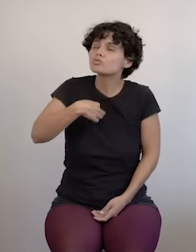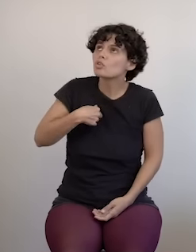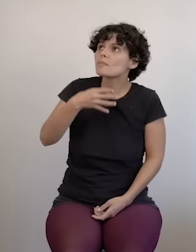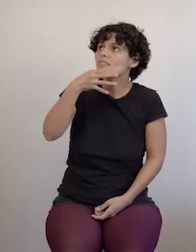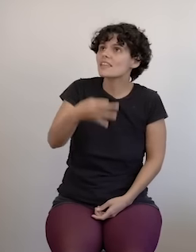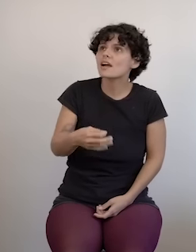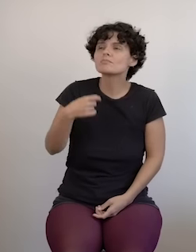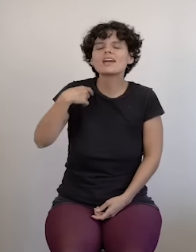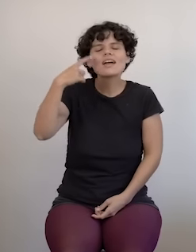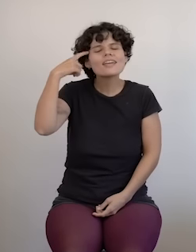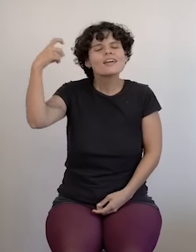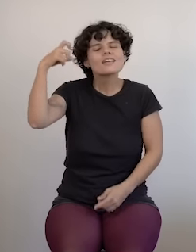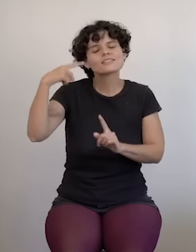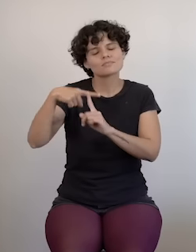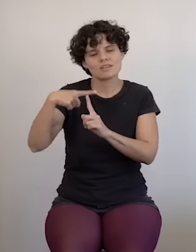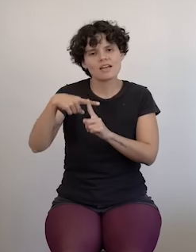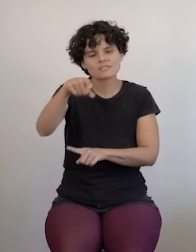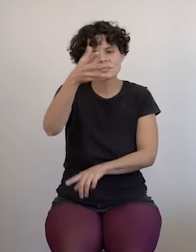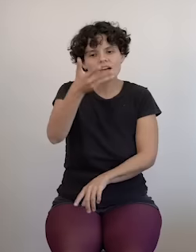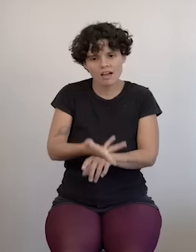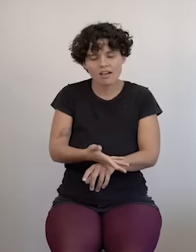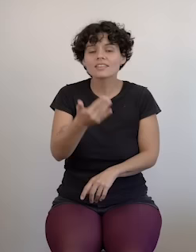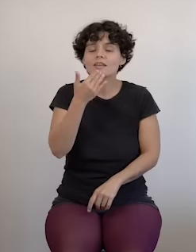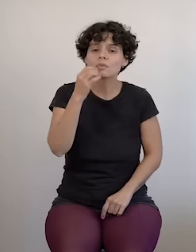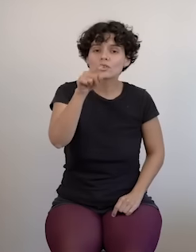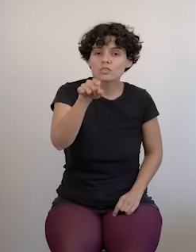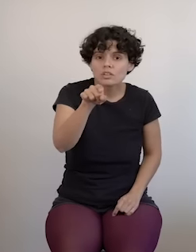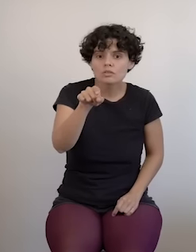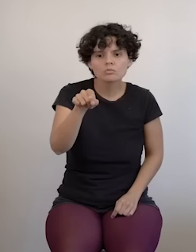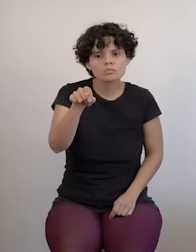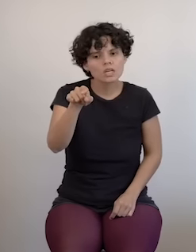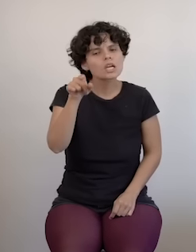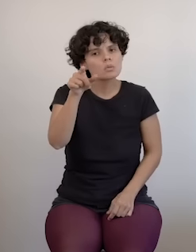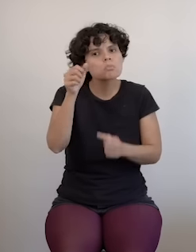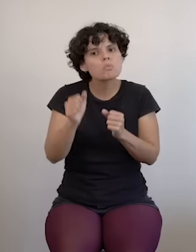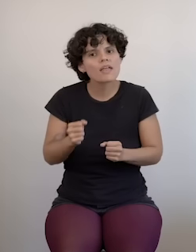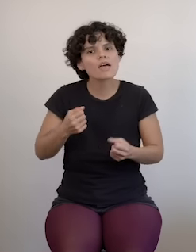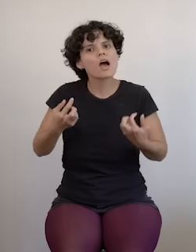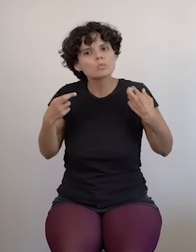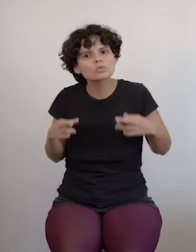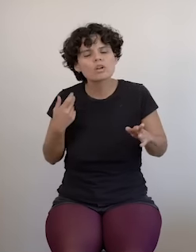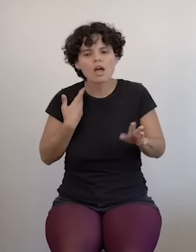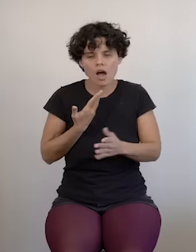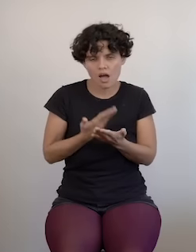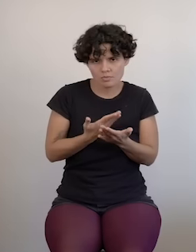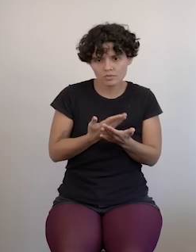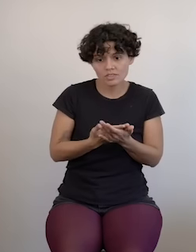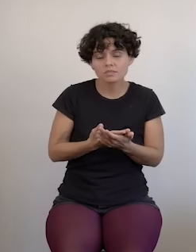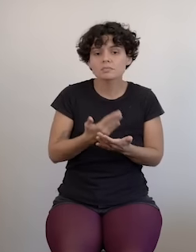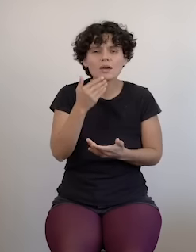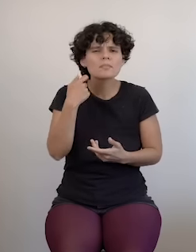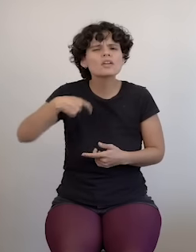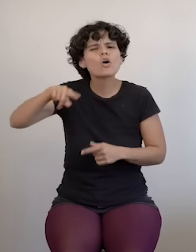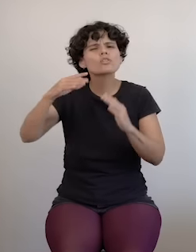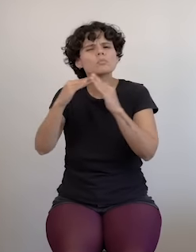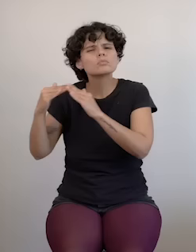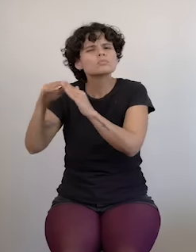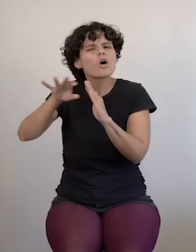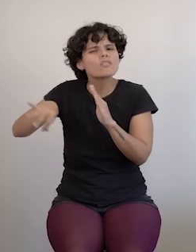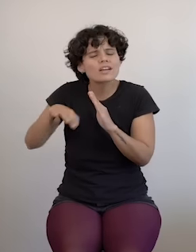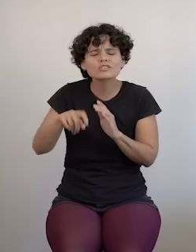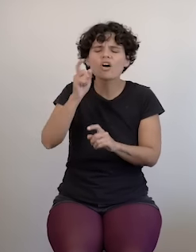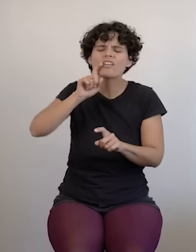hay siempre una esperanza, hay una salida y que a través de ti también que la tomen, po. Demos la oportunidad también a esos